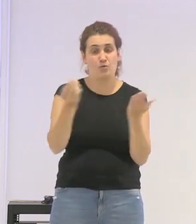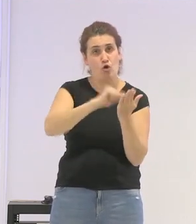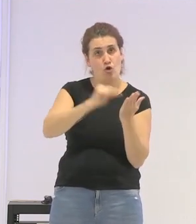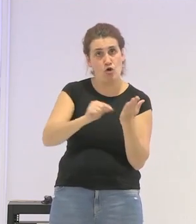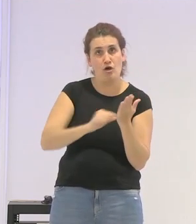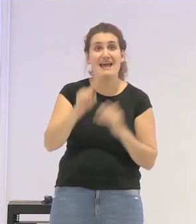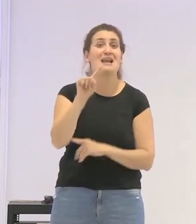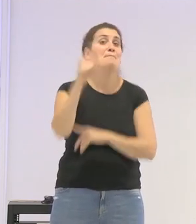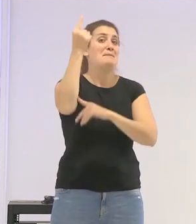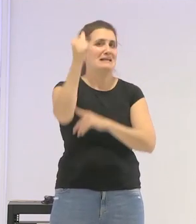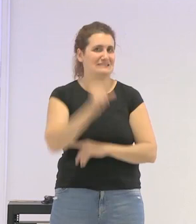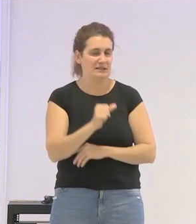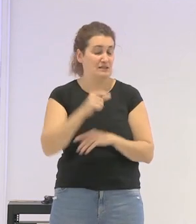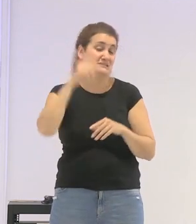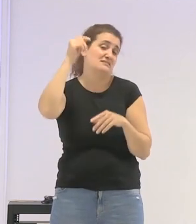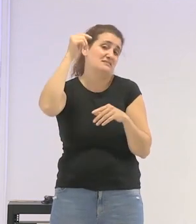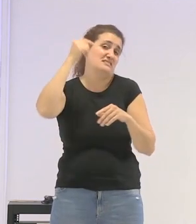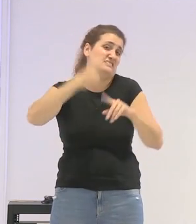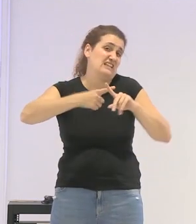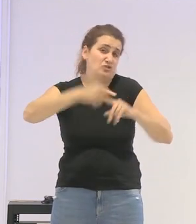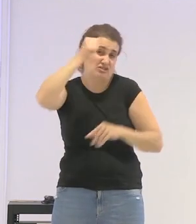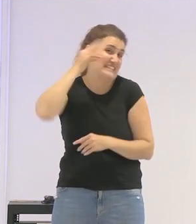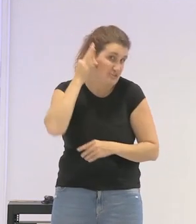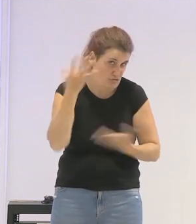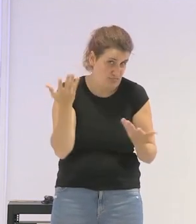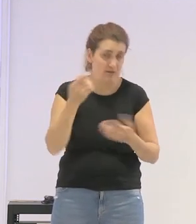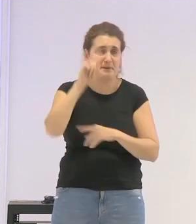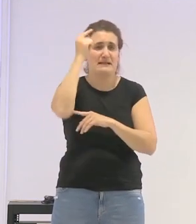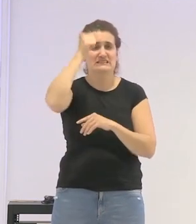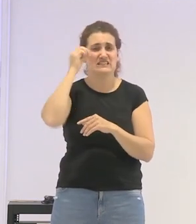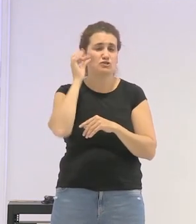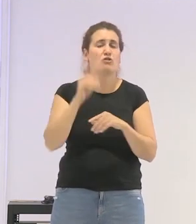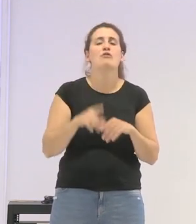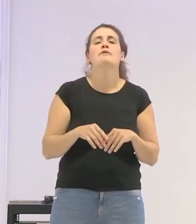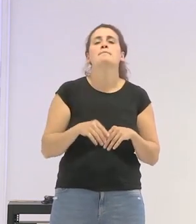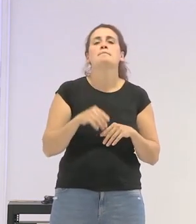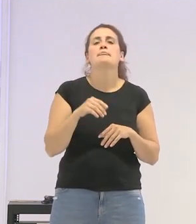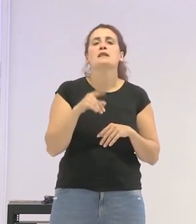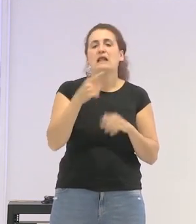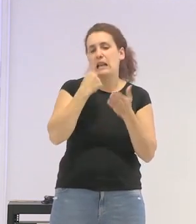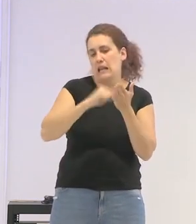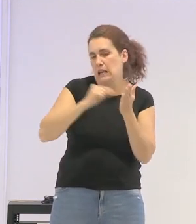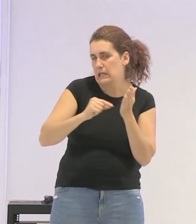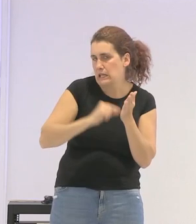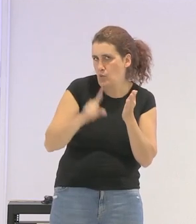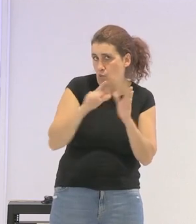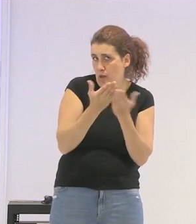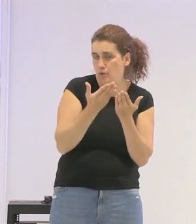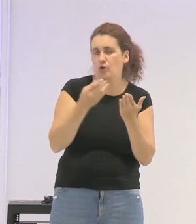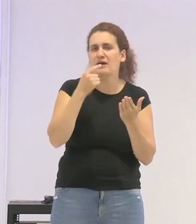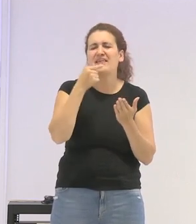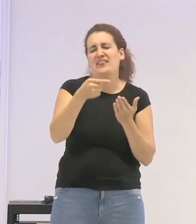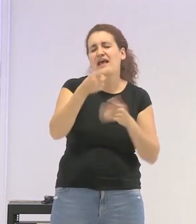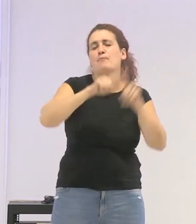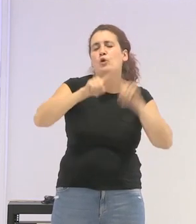El primer sexo, que es una referencia a Simone de Beauvoir, ¿no? El segundo sexo, entonces él en El primer sexo explica que, bueno, que el problema de